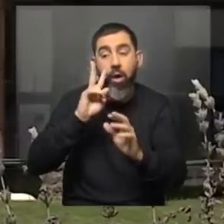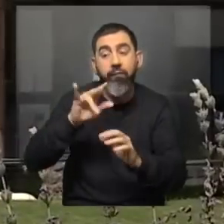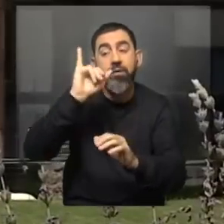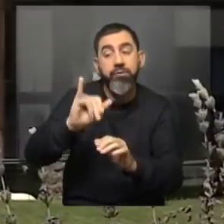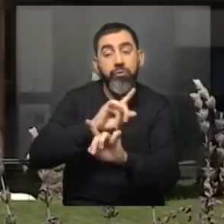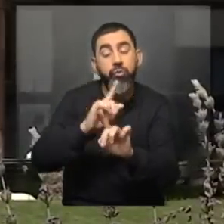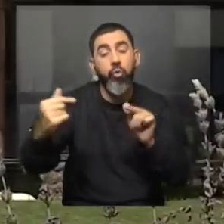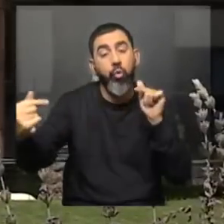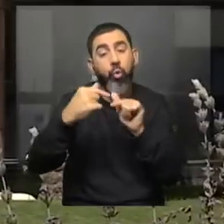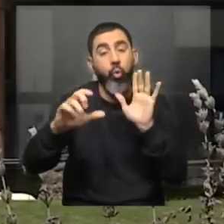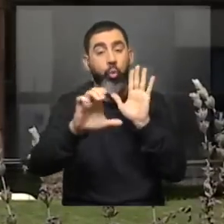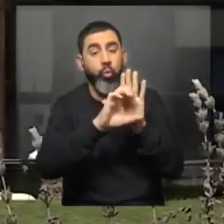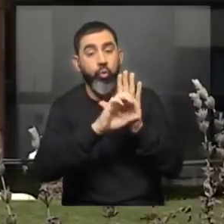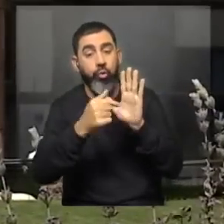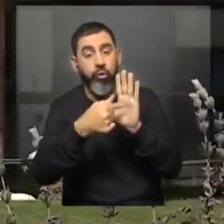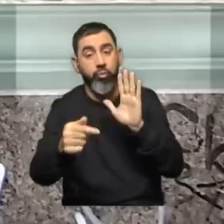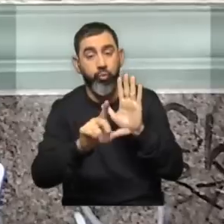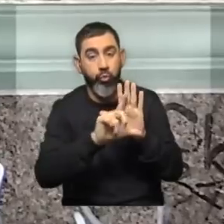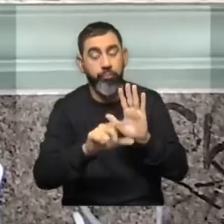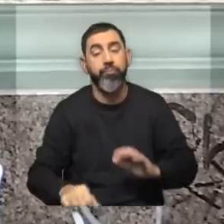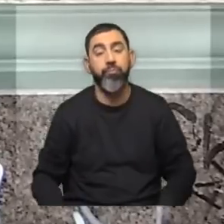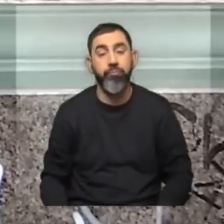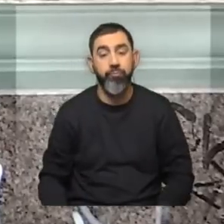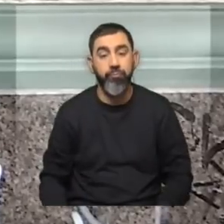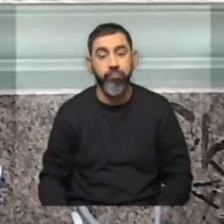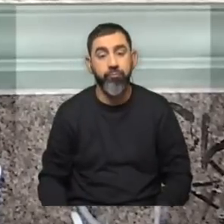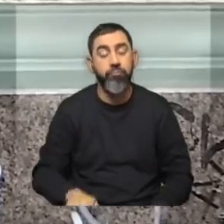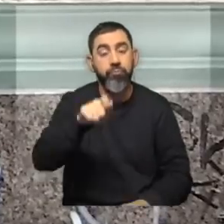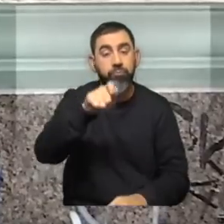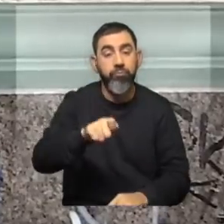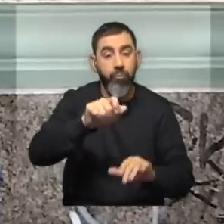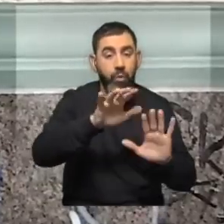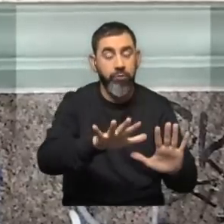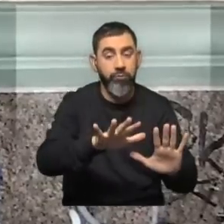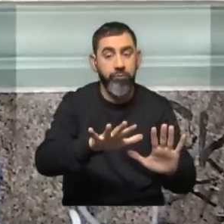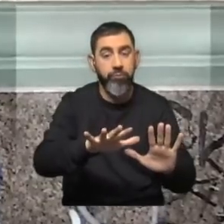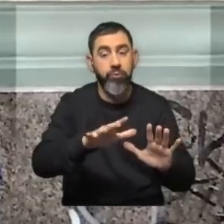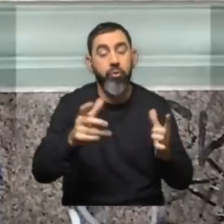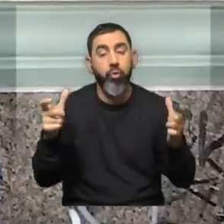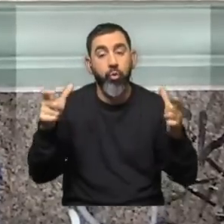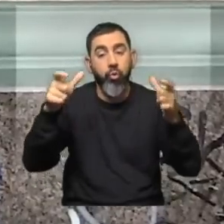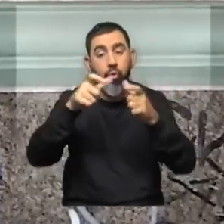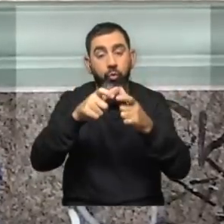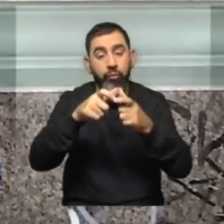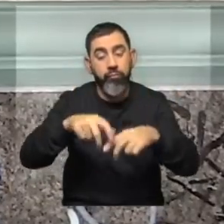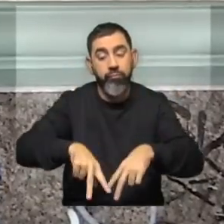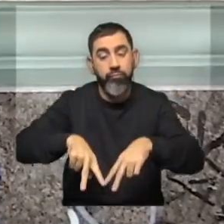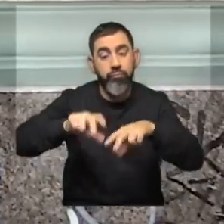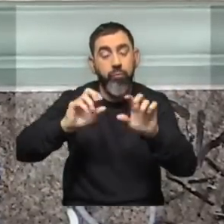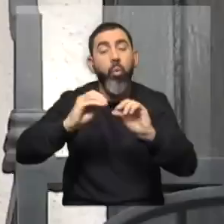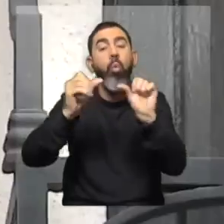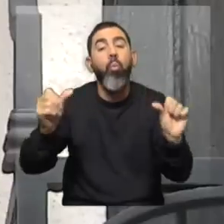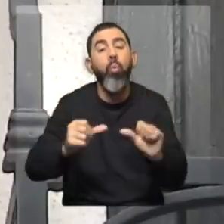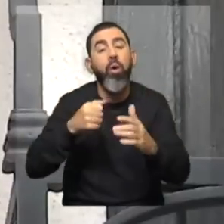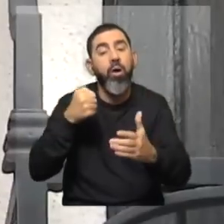que tiene que ver la inconstitucionalidad de esta ley entonces en lo jurídico vamos a ir por ahí y bueno el consejo cofanalizará en estos días que